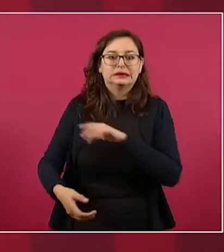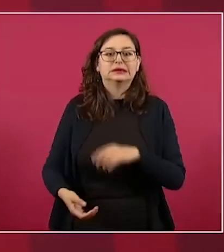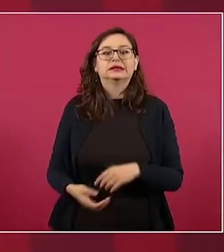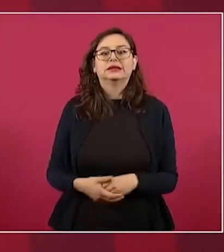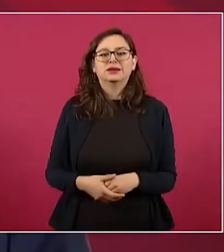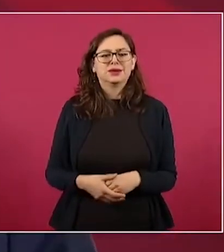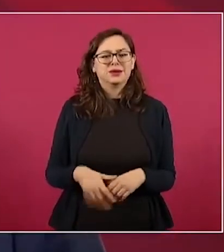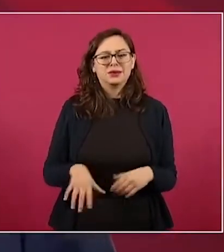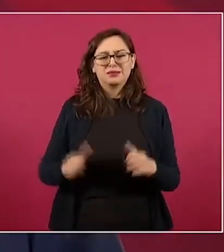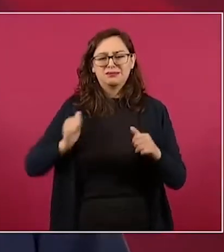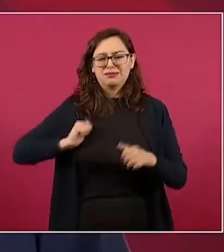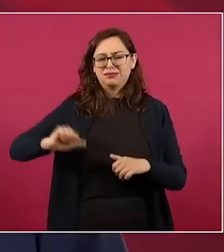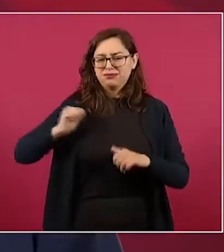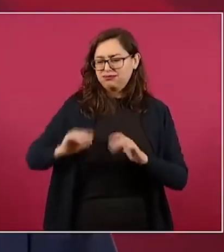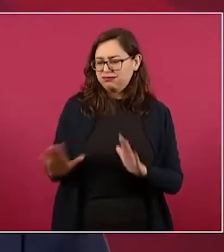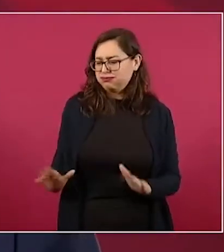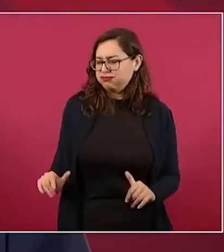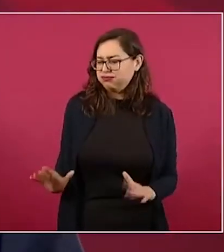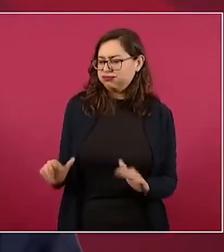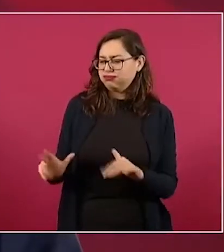sitios arqueológicos